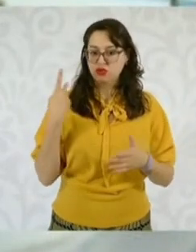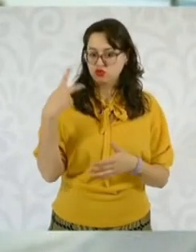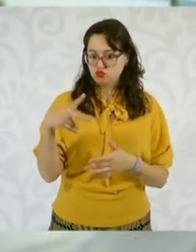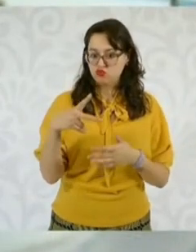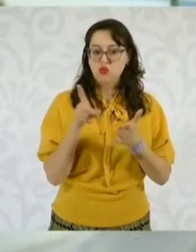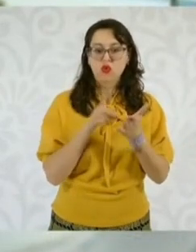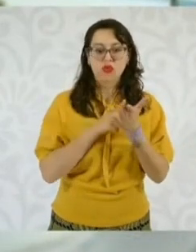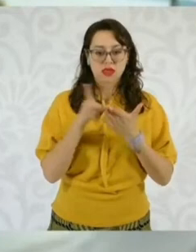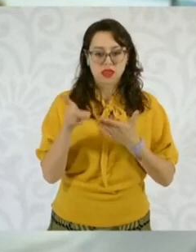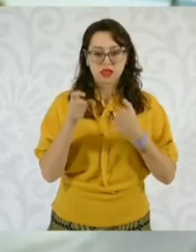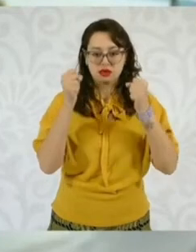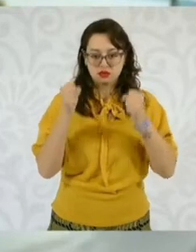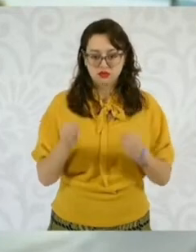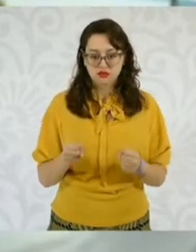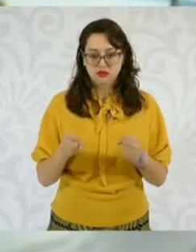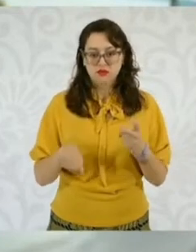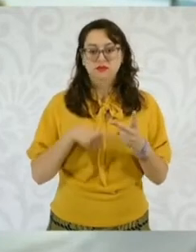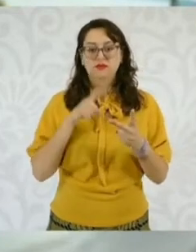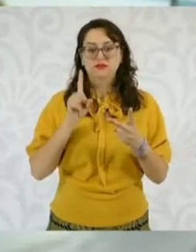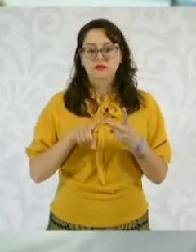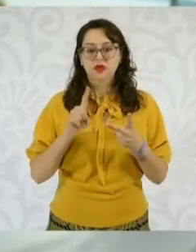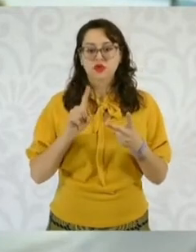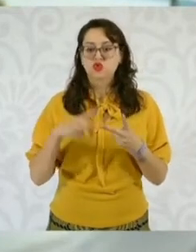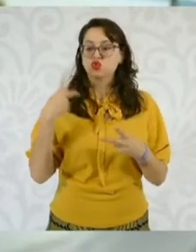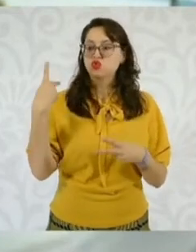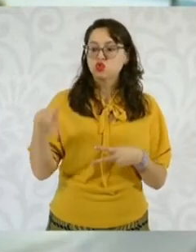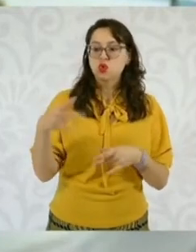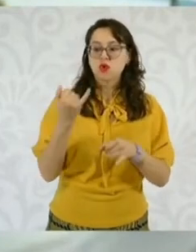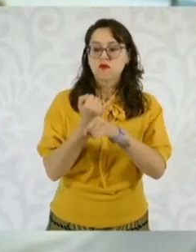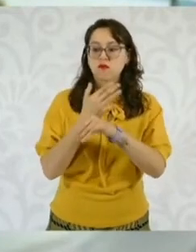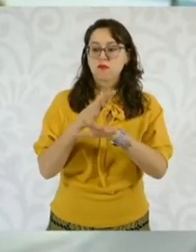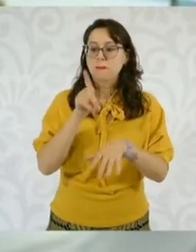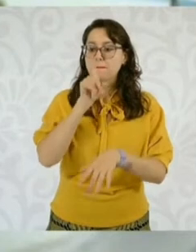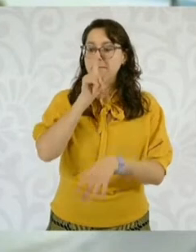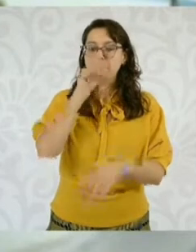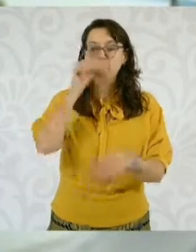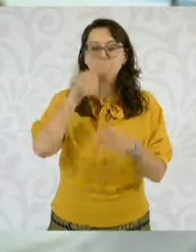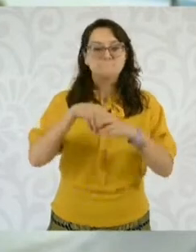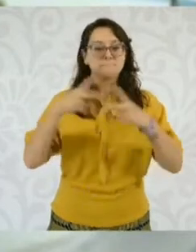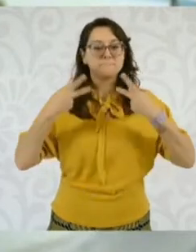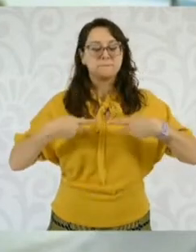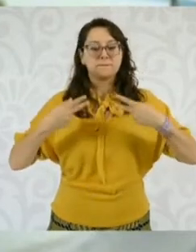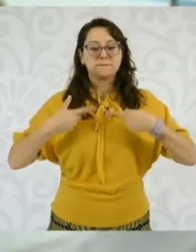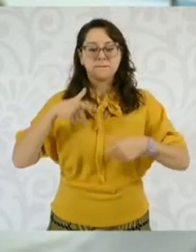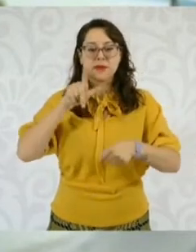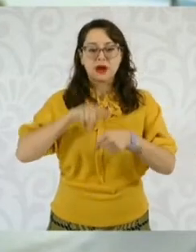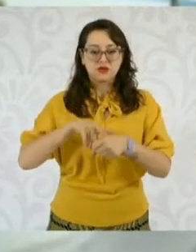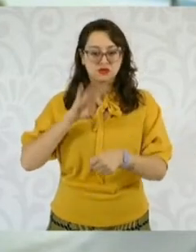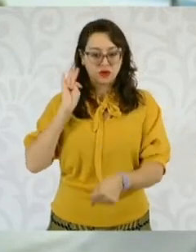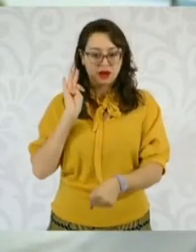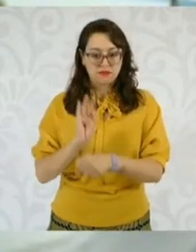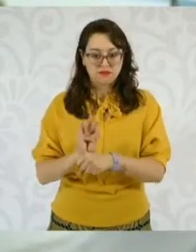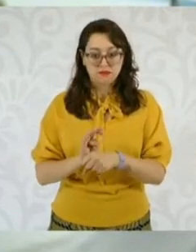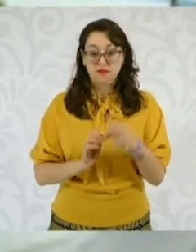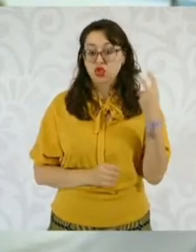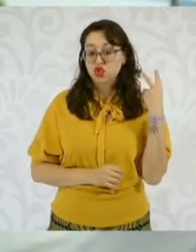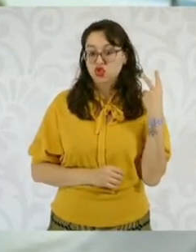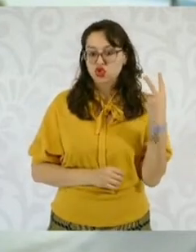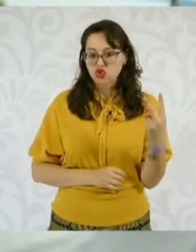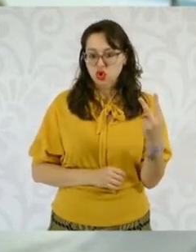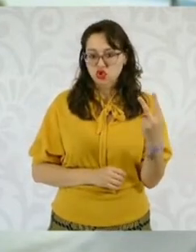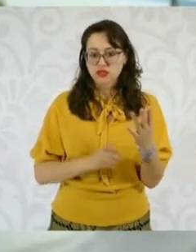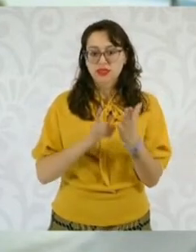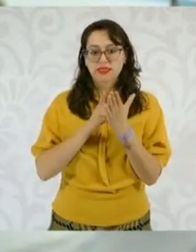derecho universal de los ciudadanos de la protección de datos personales. Estos dos derechos se mueven de